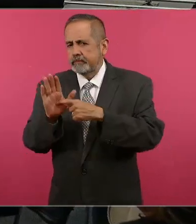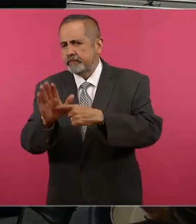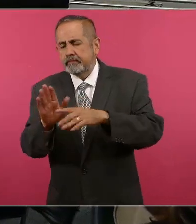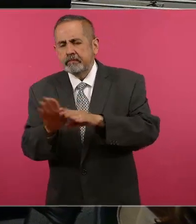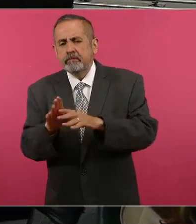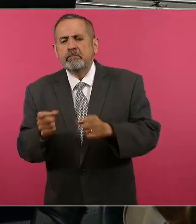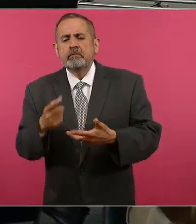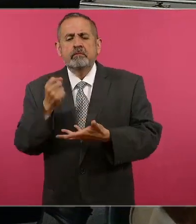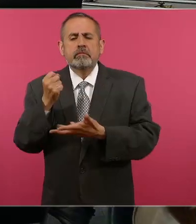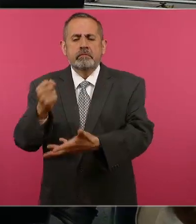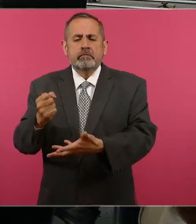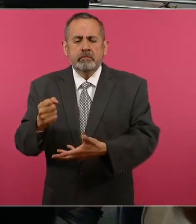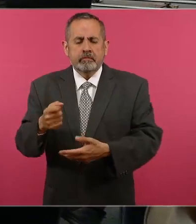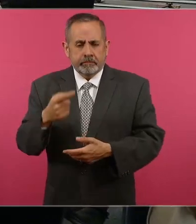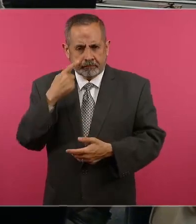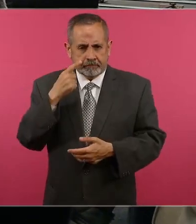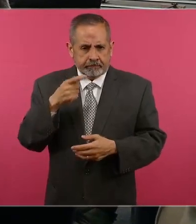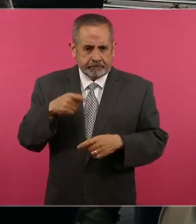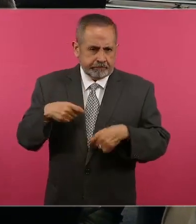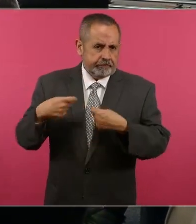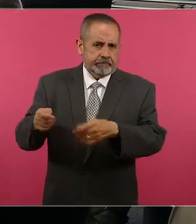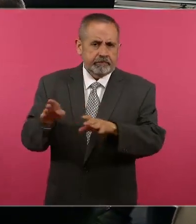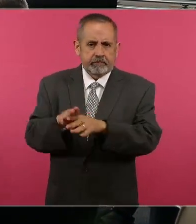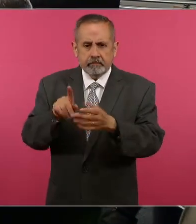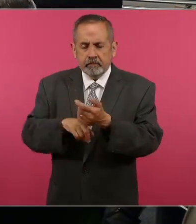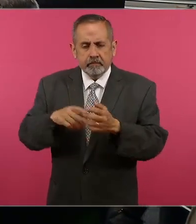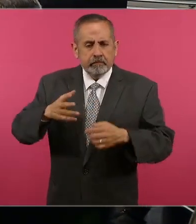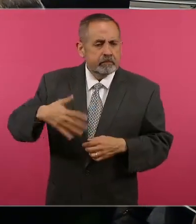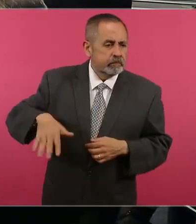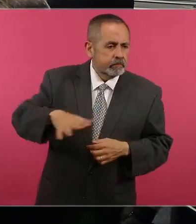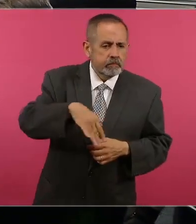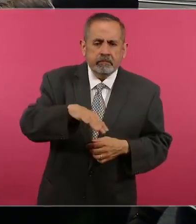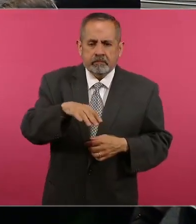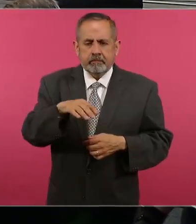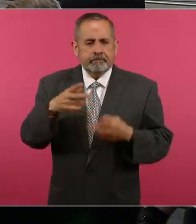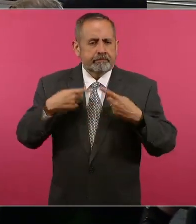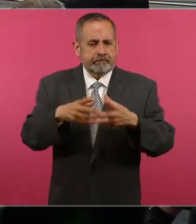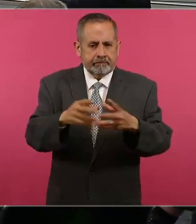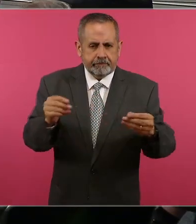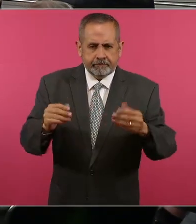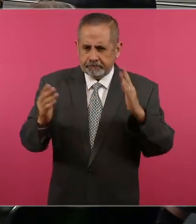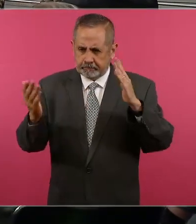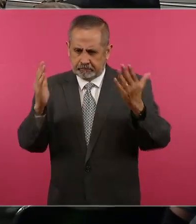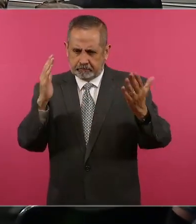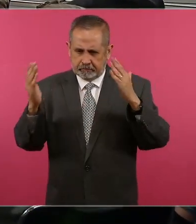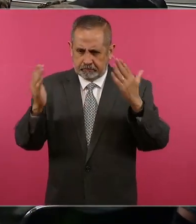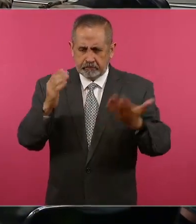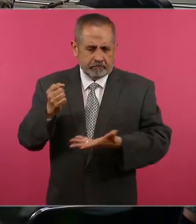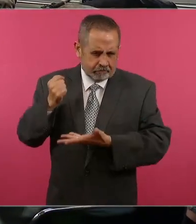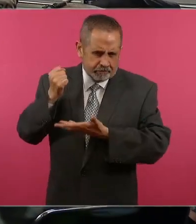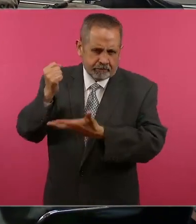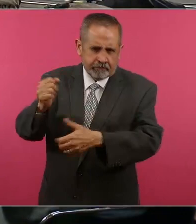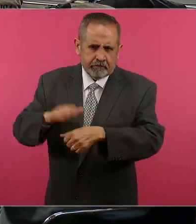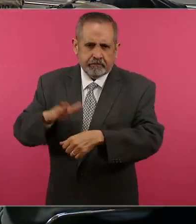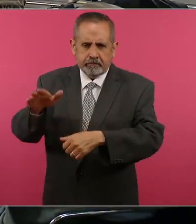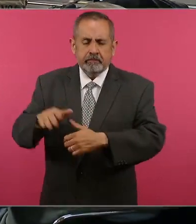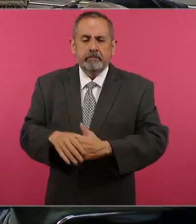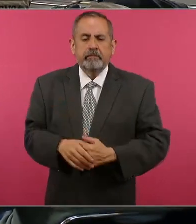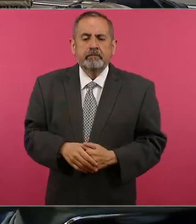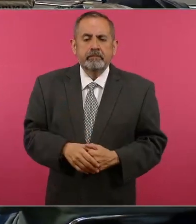el presupuesto destinado a la búsqueda de desaparecidos y podamos compararlo. Okay, pero entonces... O